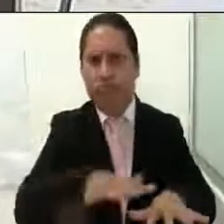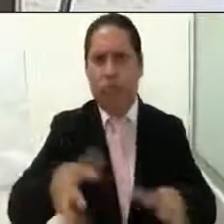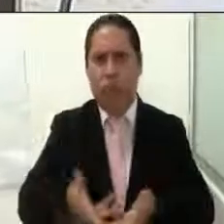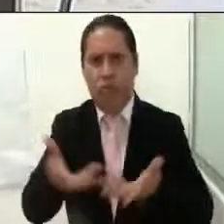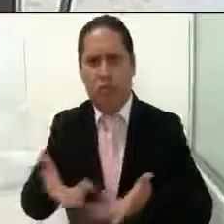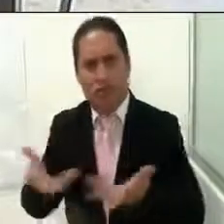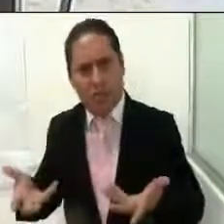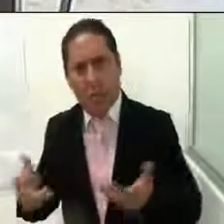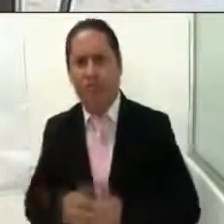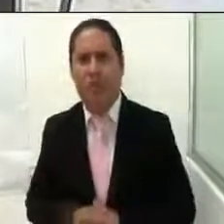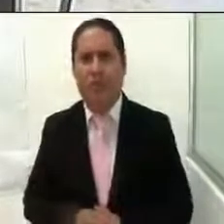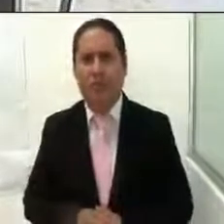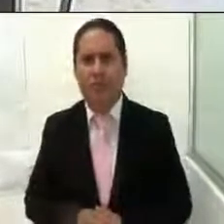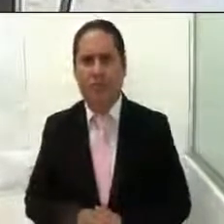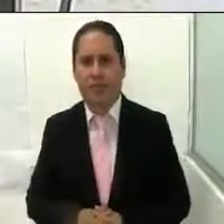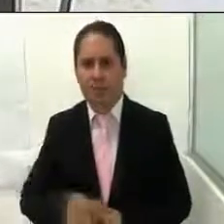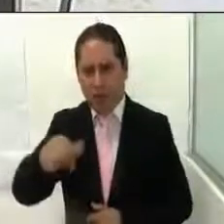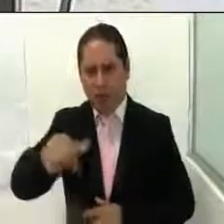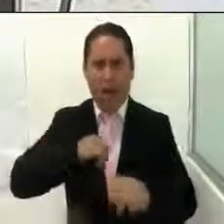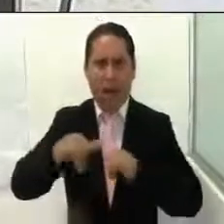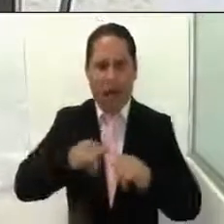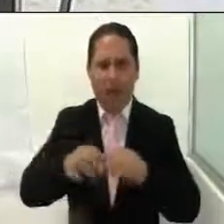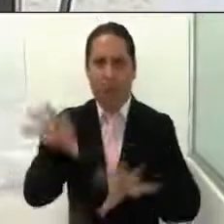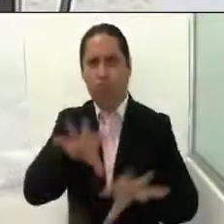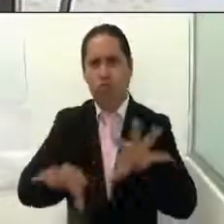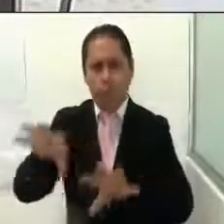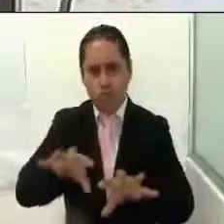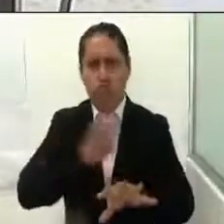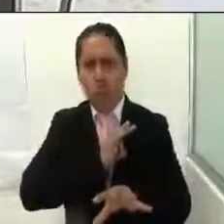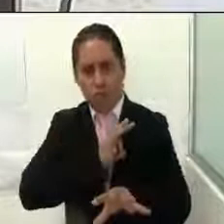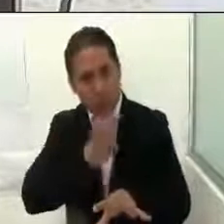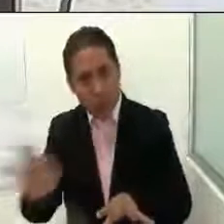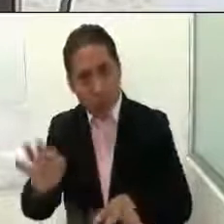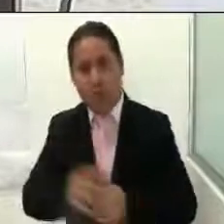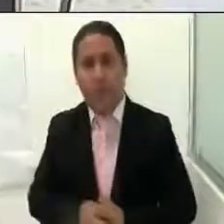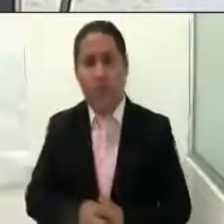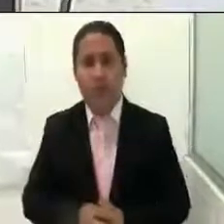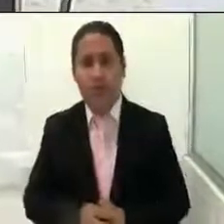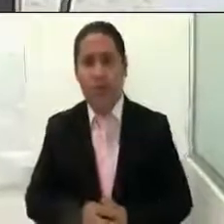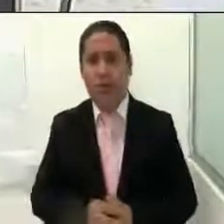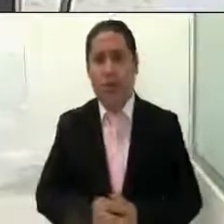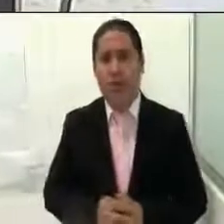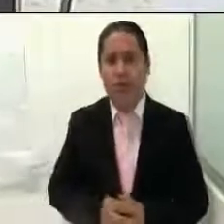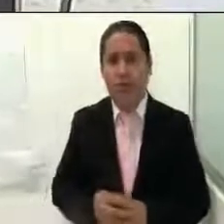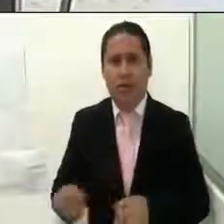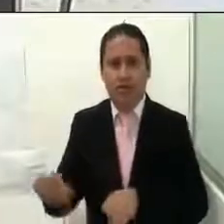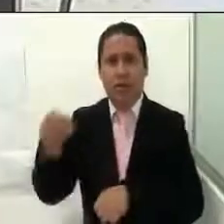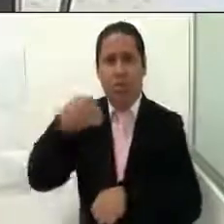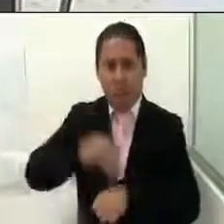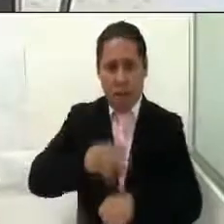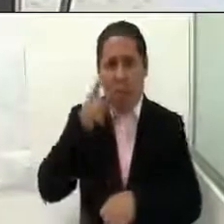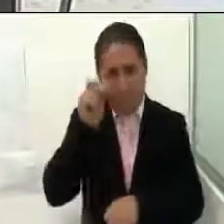armado en la cartografía digital el cual proporciona para la incorporación del mismo padrón